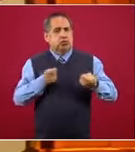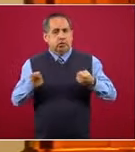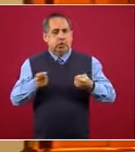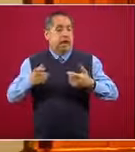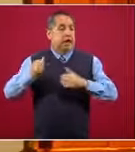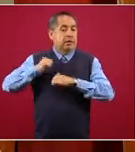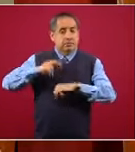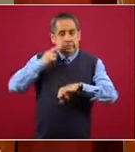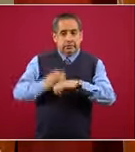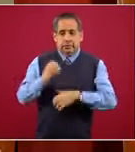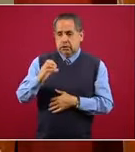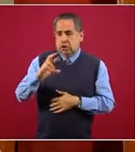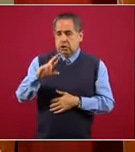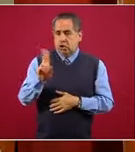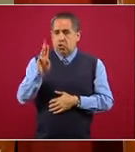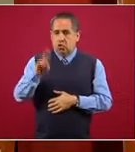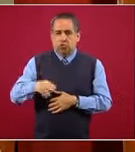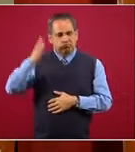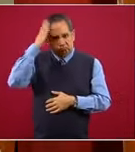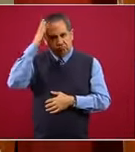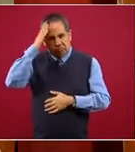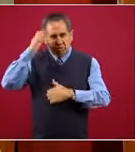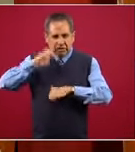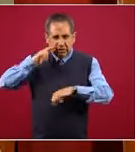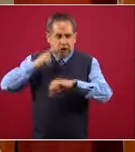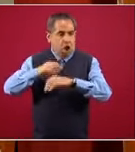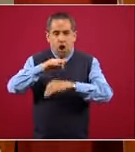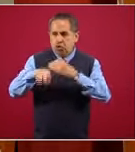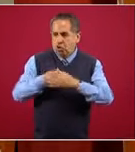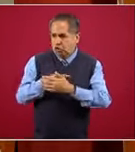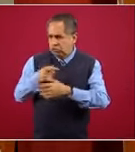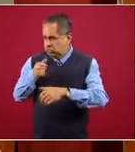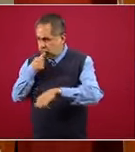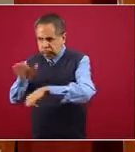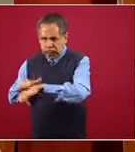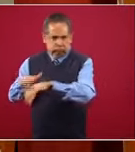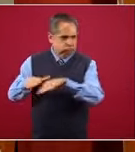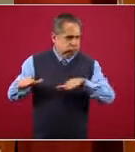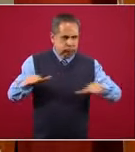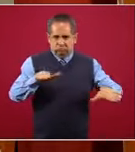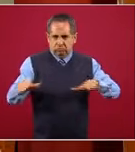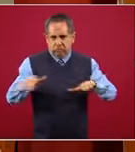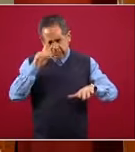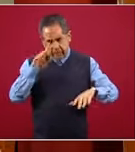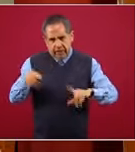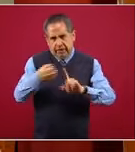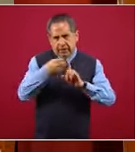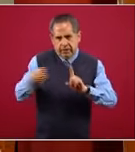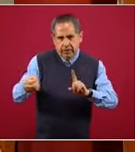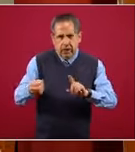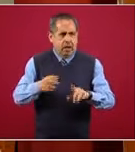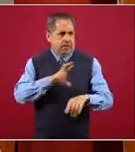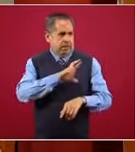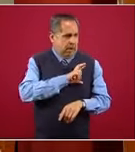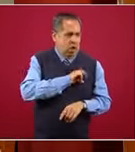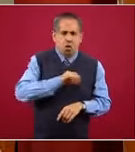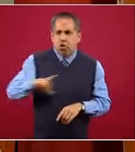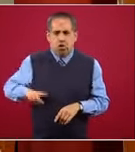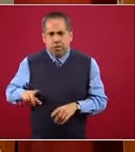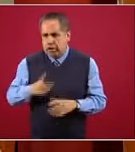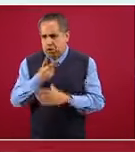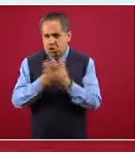centro regulador literalmente es el cerebro que coordina todos los prestadores de atención médica prehospitalaria públicos o privados. La que